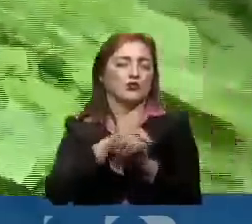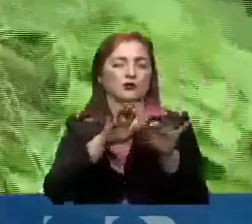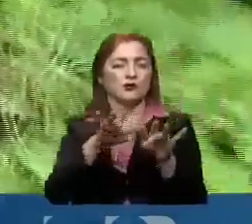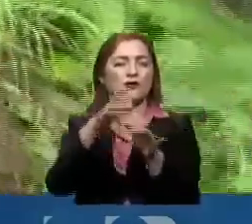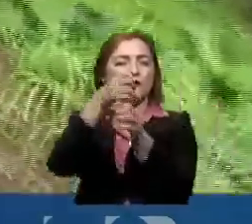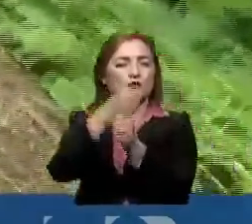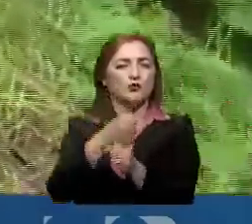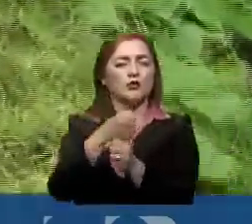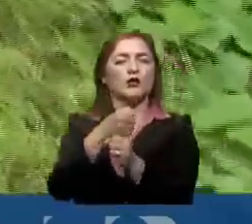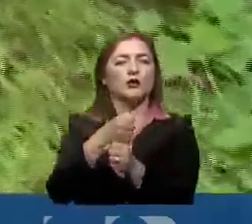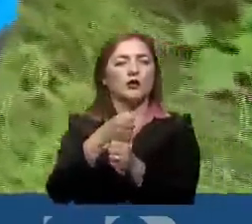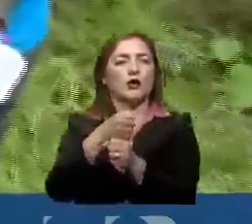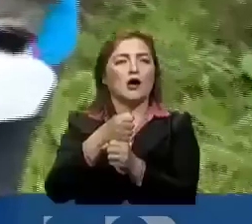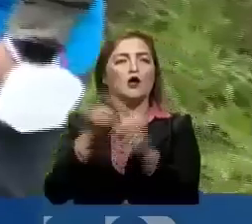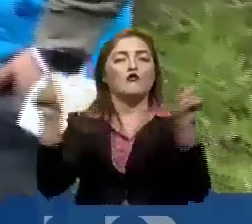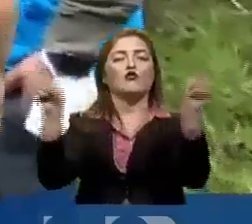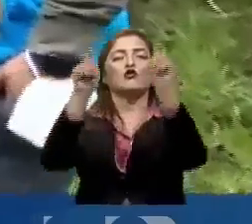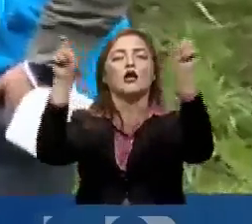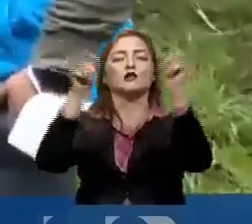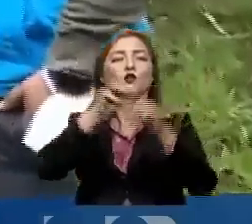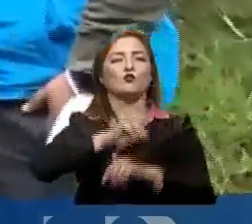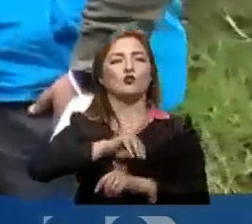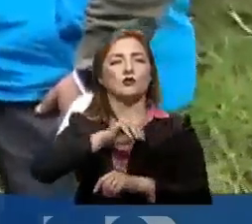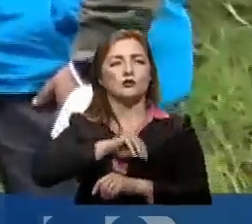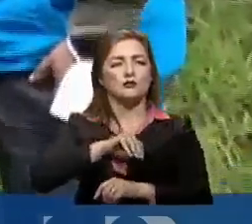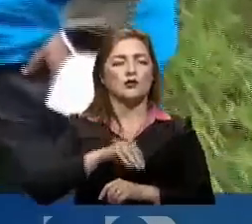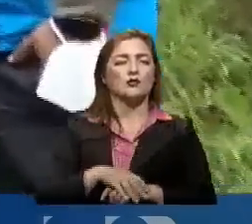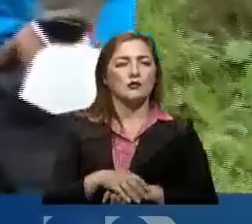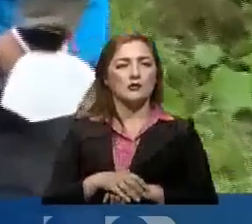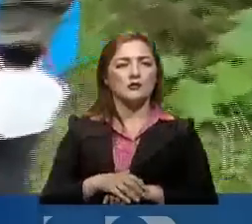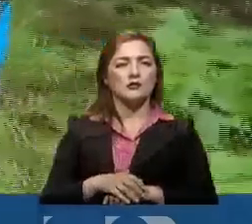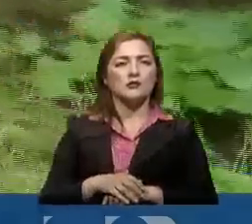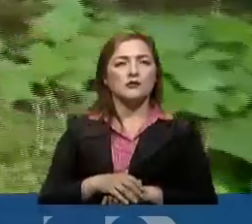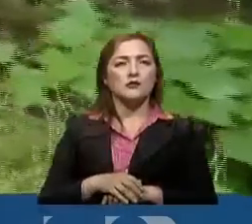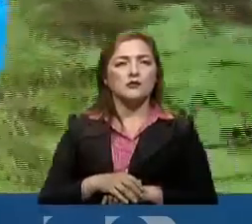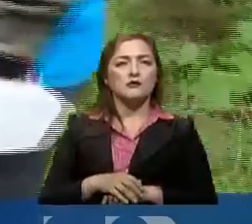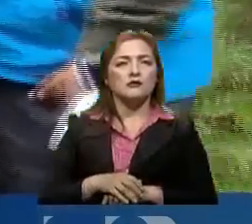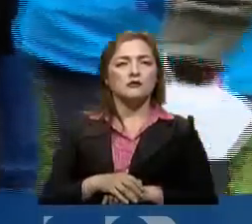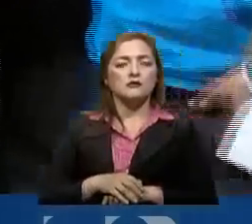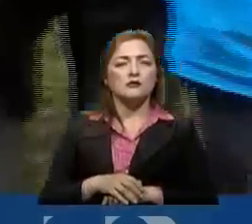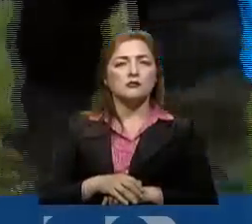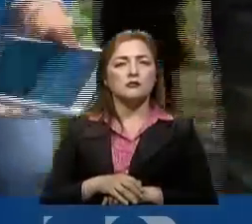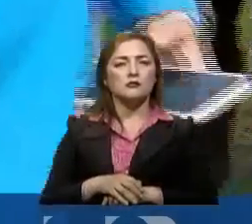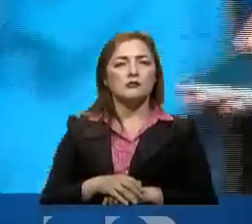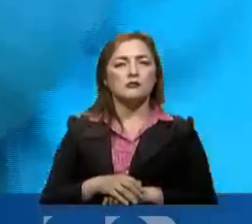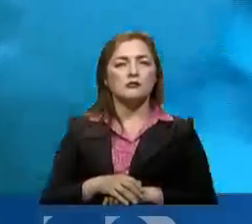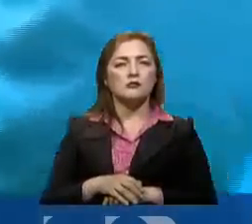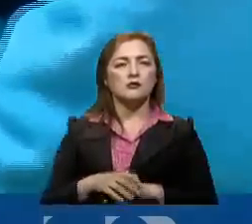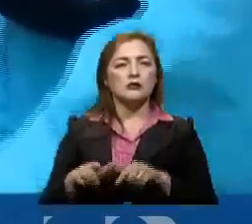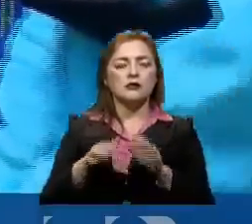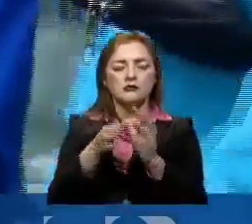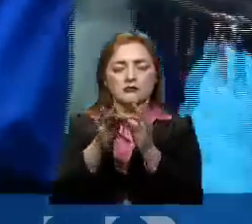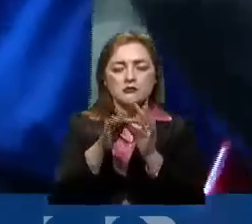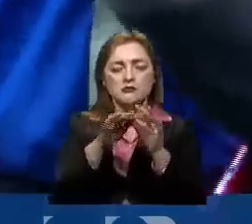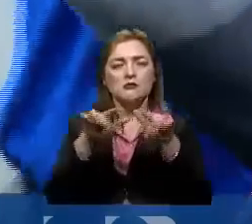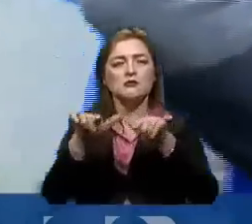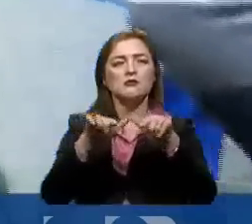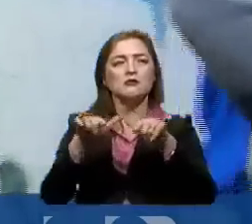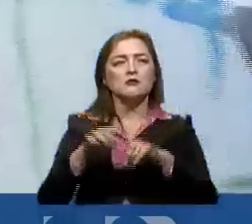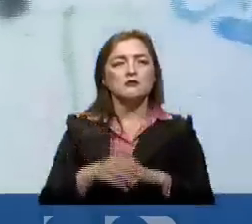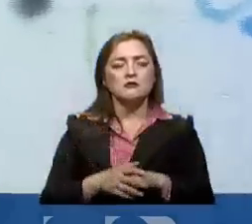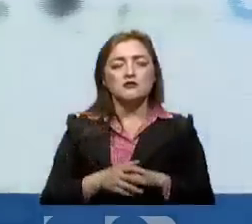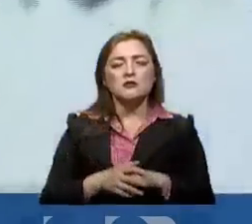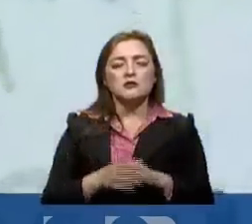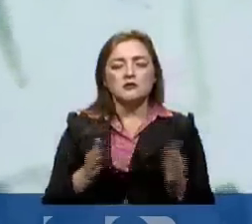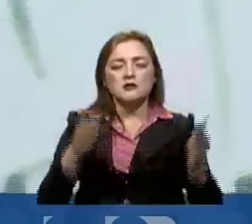de Seguridad, el Patronato San José, de igual forma tratando de recuperar, como indica, estos espacios. Cristian, ¿cuántos de